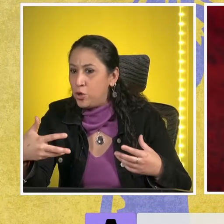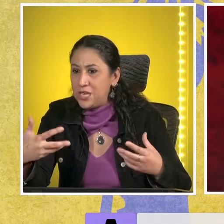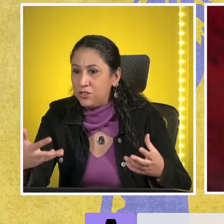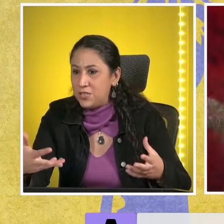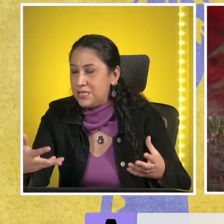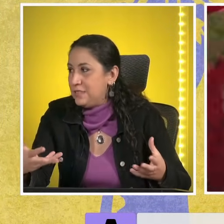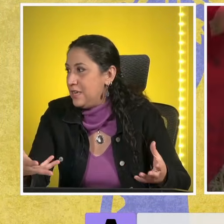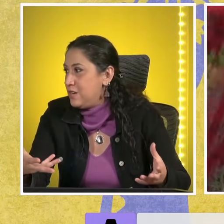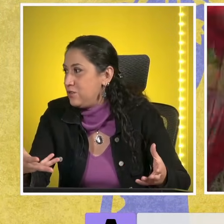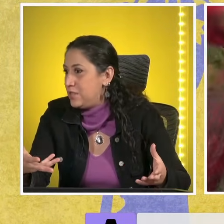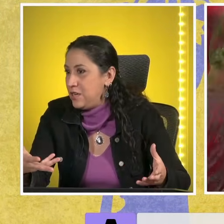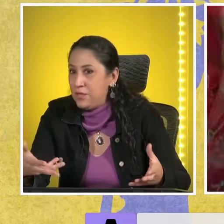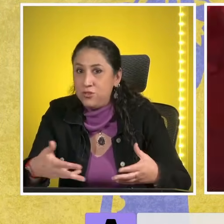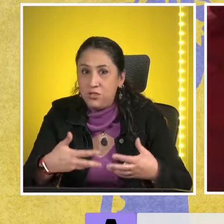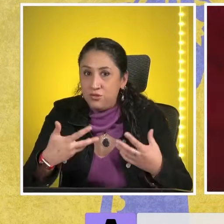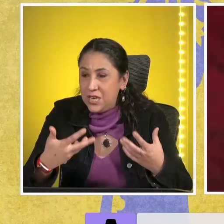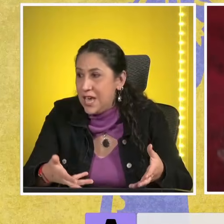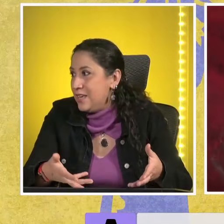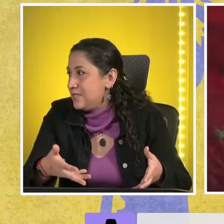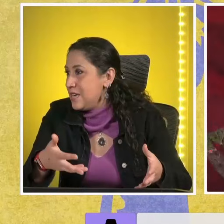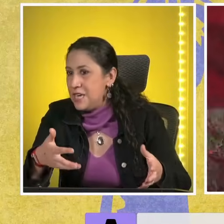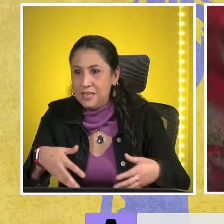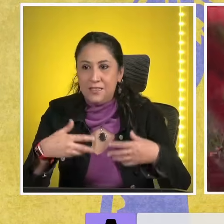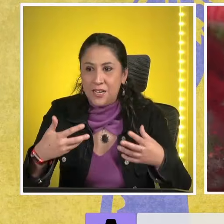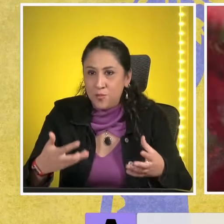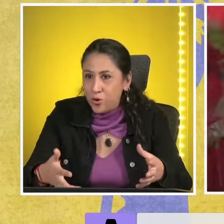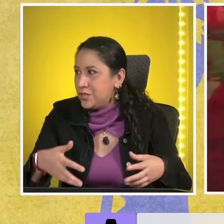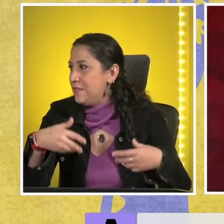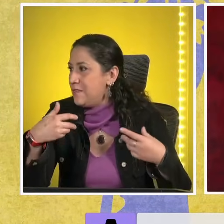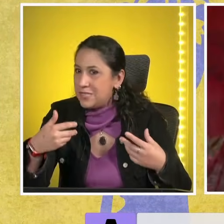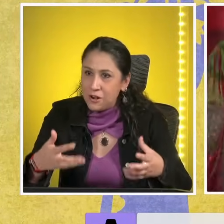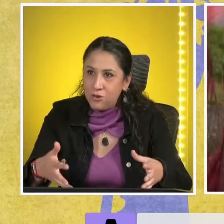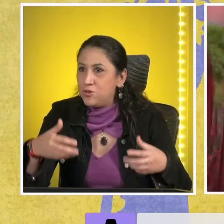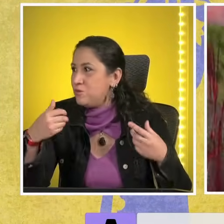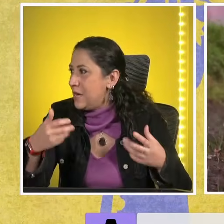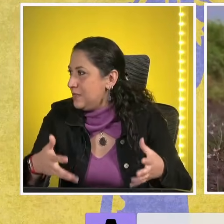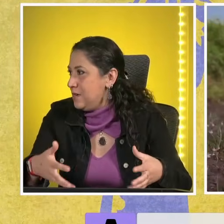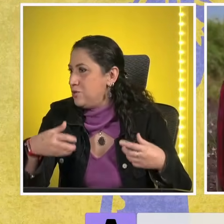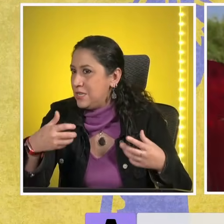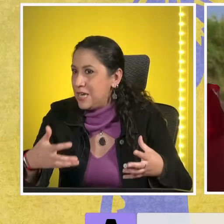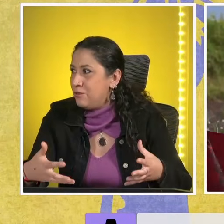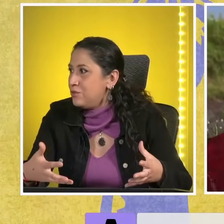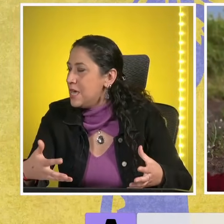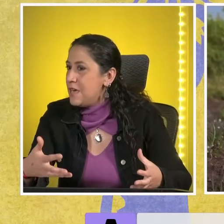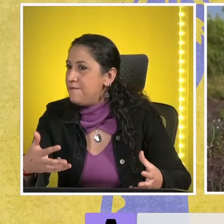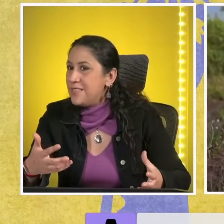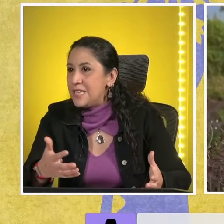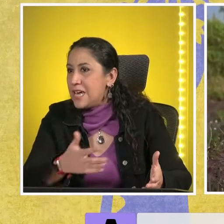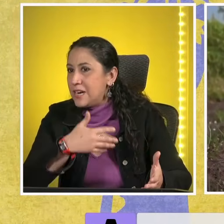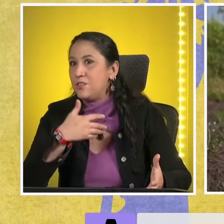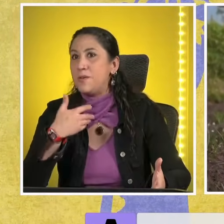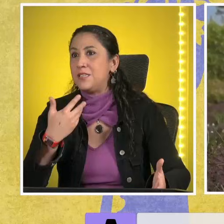de proyectos estratégicos en términos industriales, de transporte, de desarrollo, educativos, de salud, en